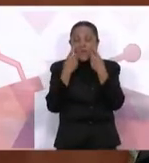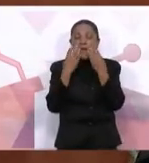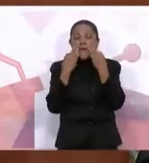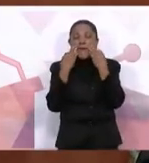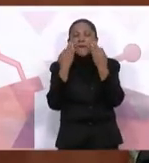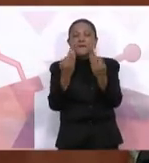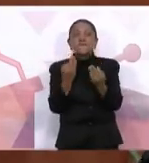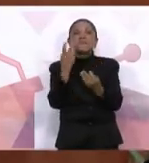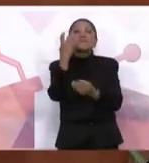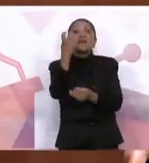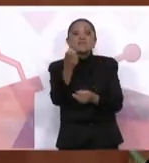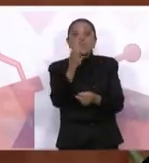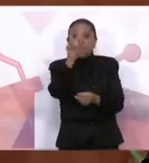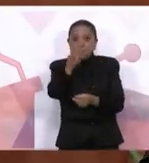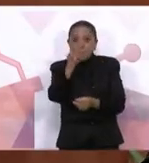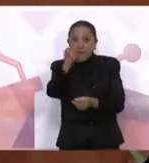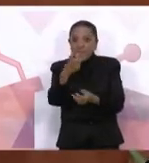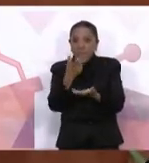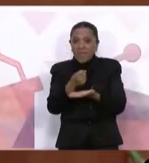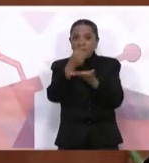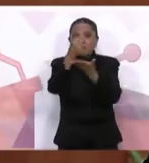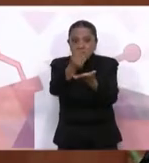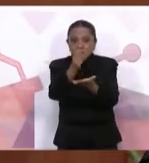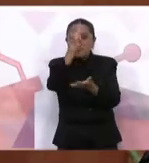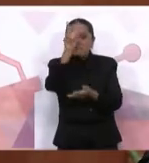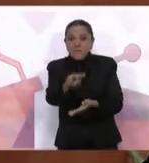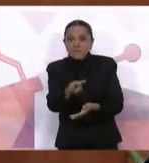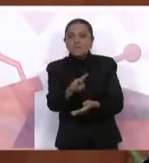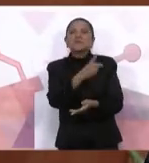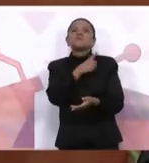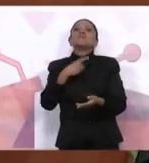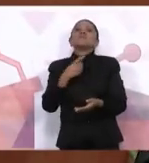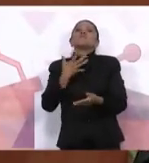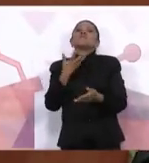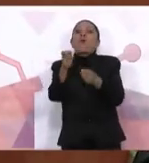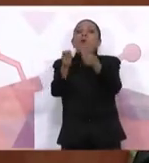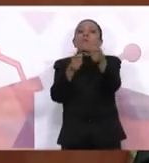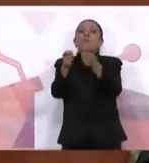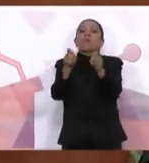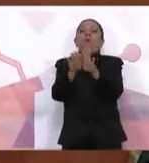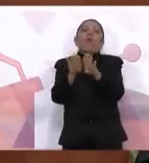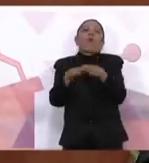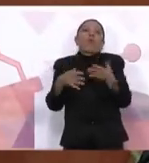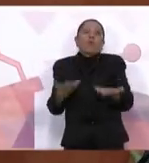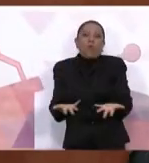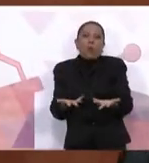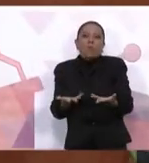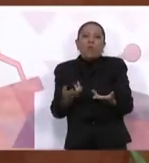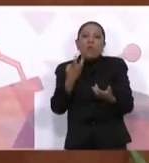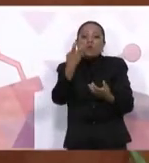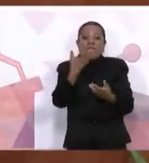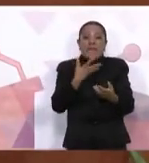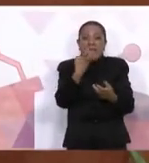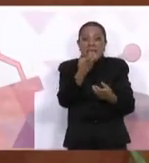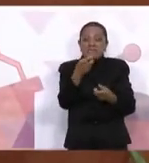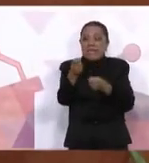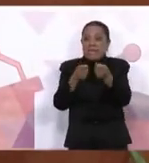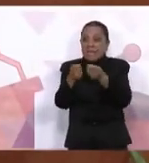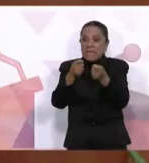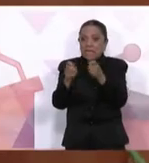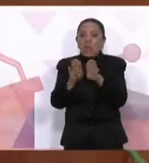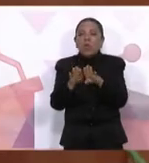verdaderamente efectiva pues tenemos que tener los mecanismos de control del ejercicio de ese recursos a través de que de la